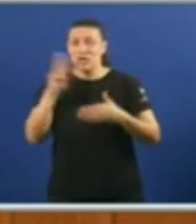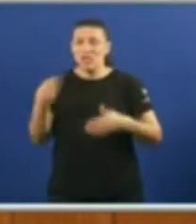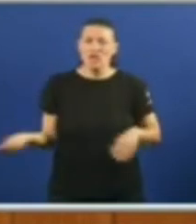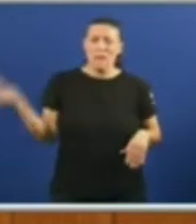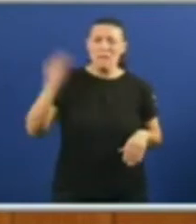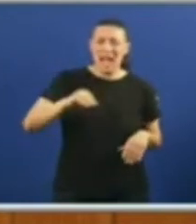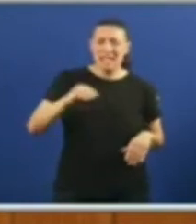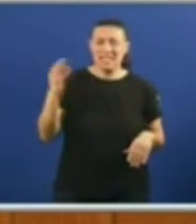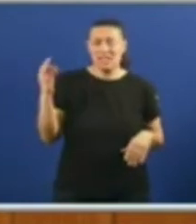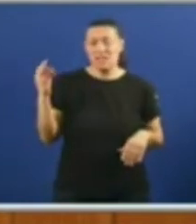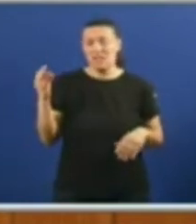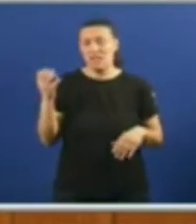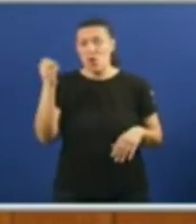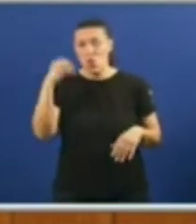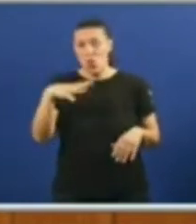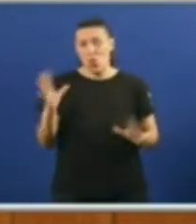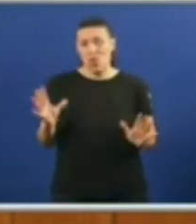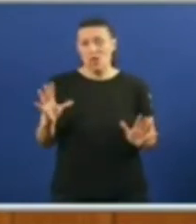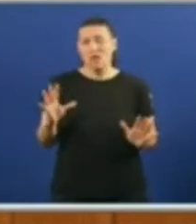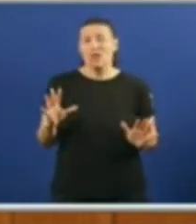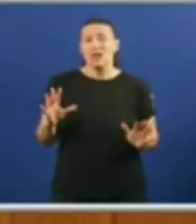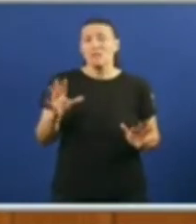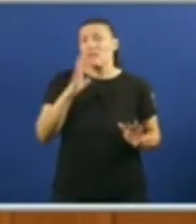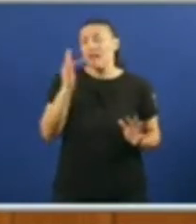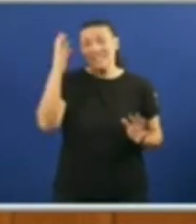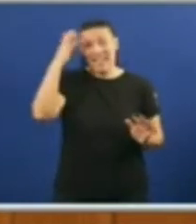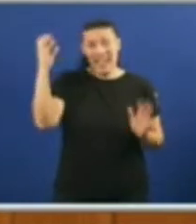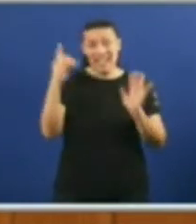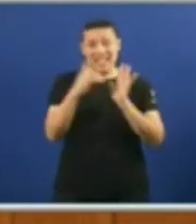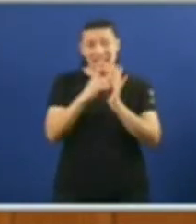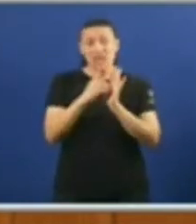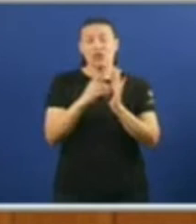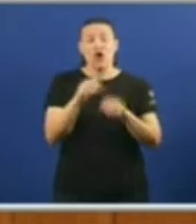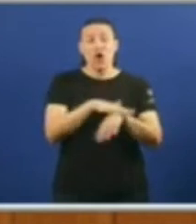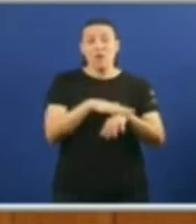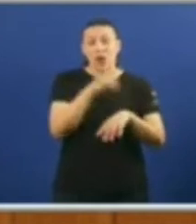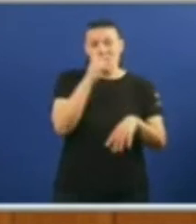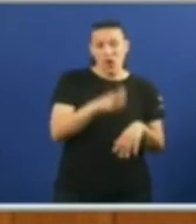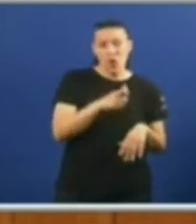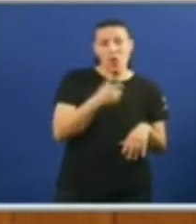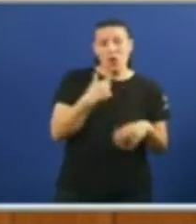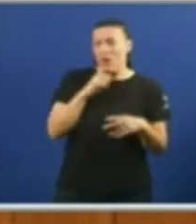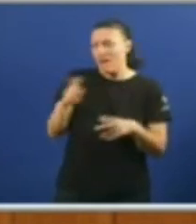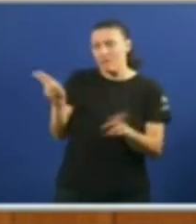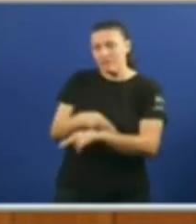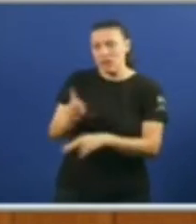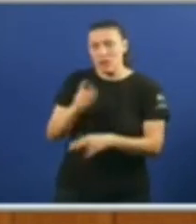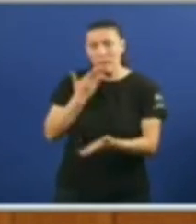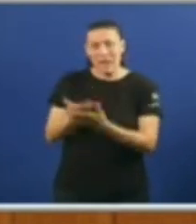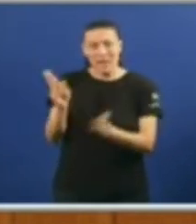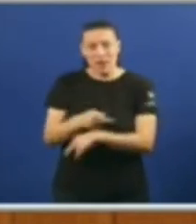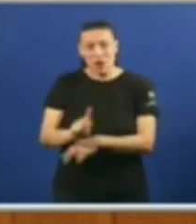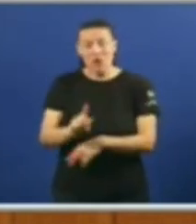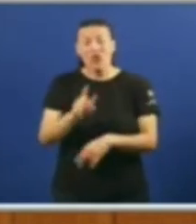máis polo prezo da luz, e porque hai un decreto que, por certo, o goberno do señor Feijóo non impugnou, que establece que